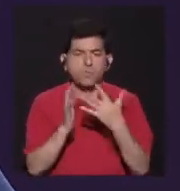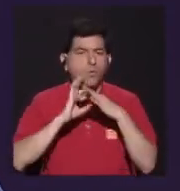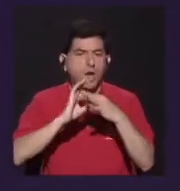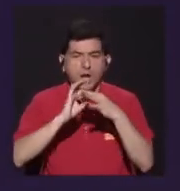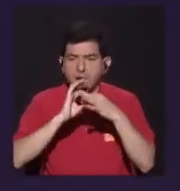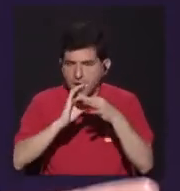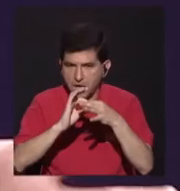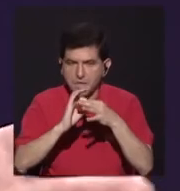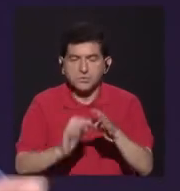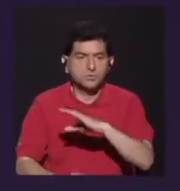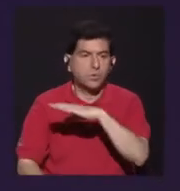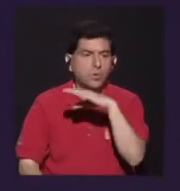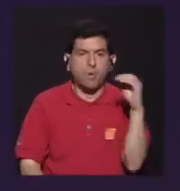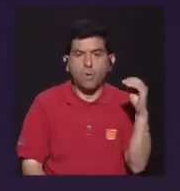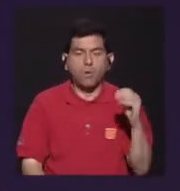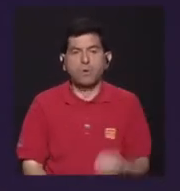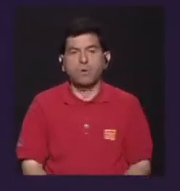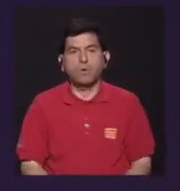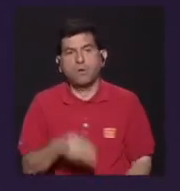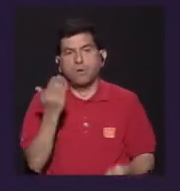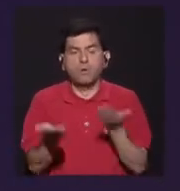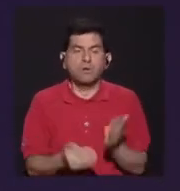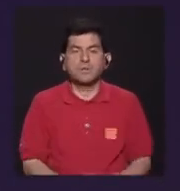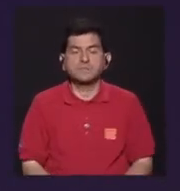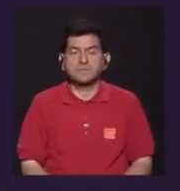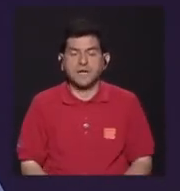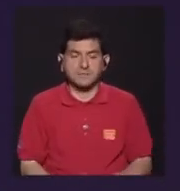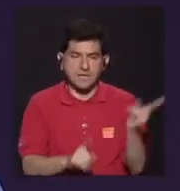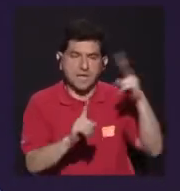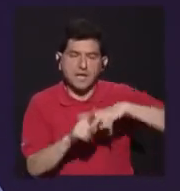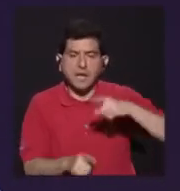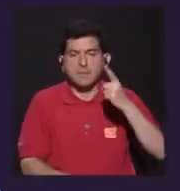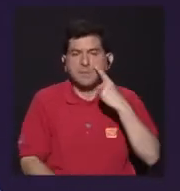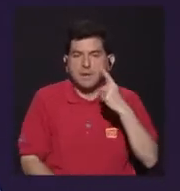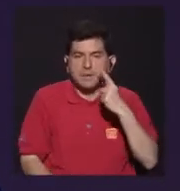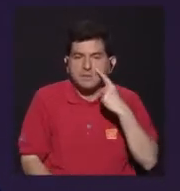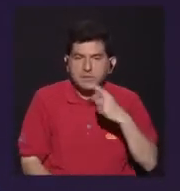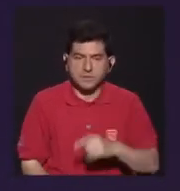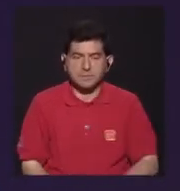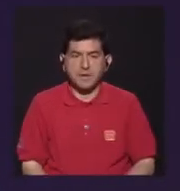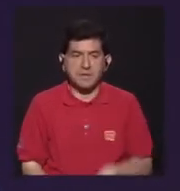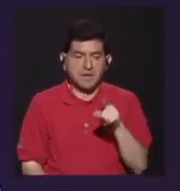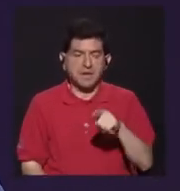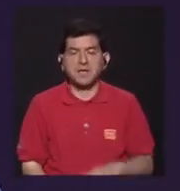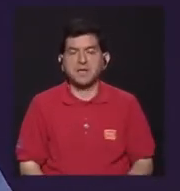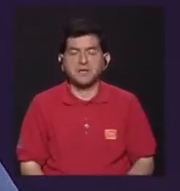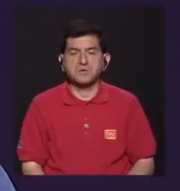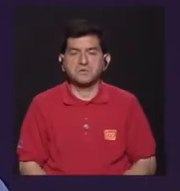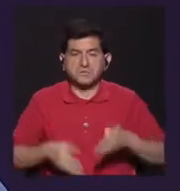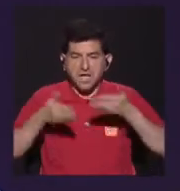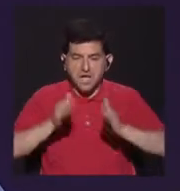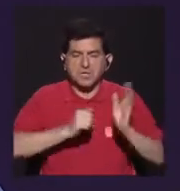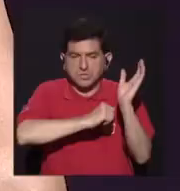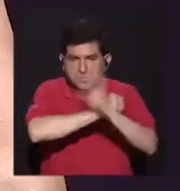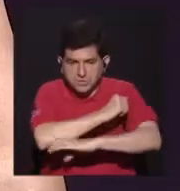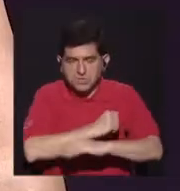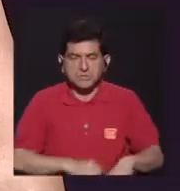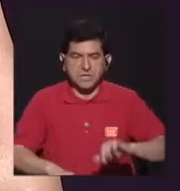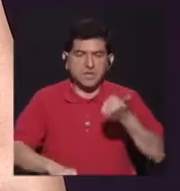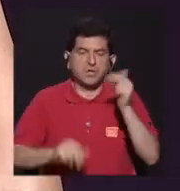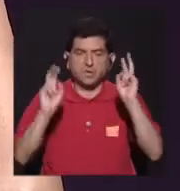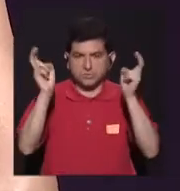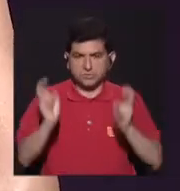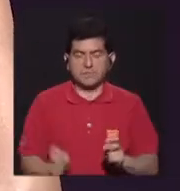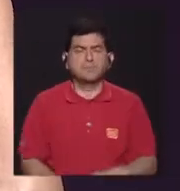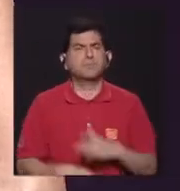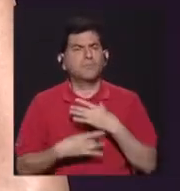o en su parte de ejercicio de la paternidad lo que hacen es que censuran a los hijos, entre otros temas. Muy,